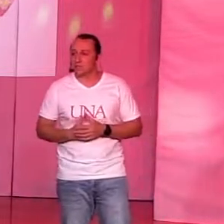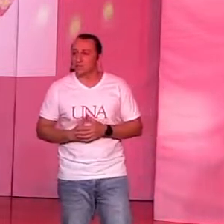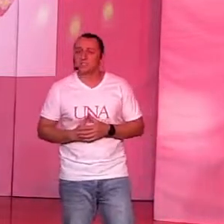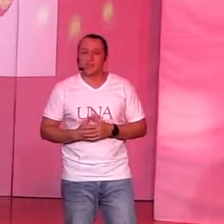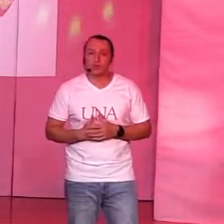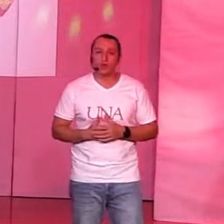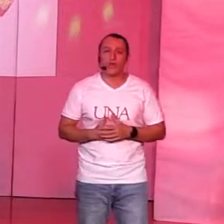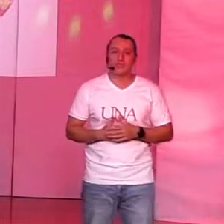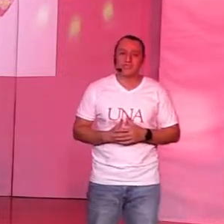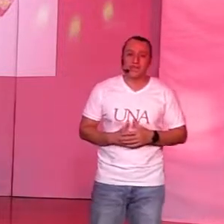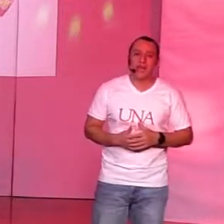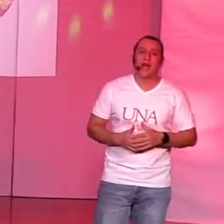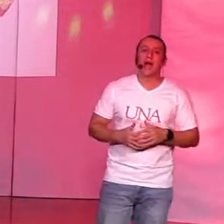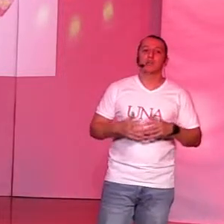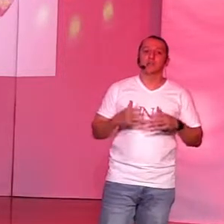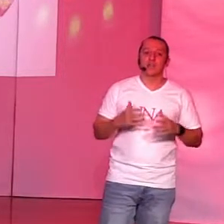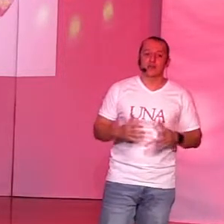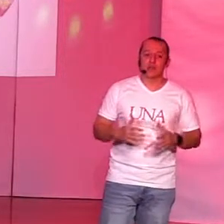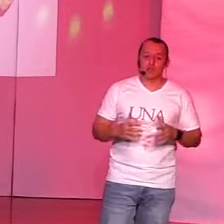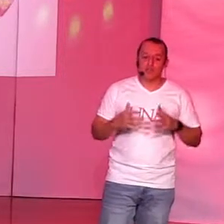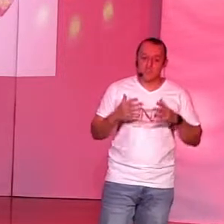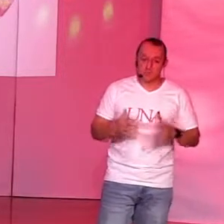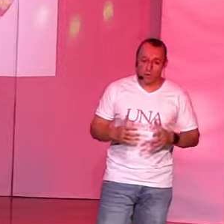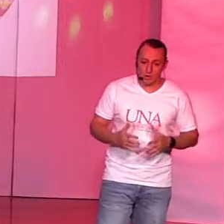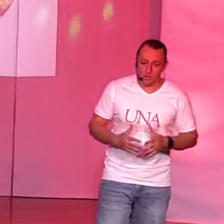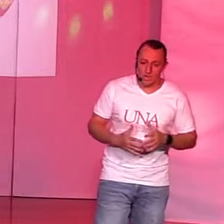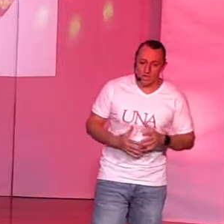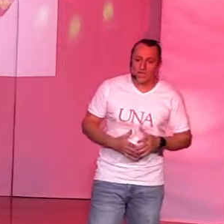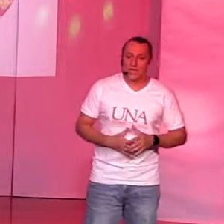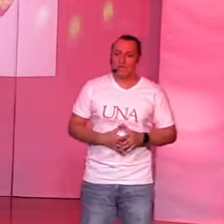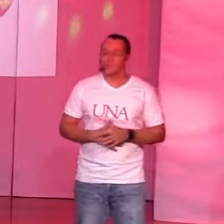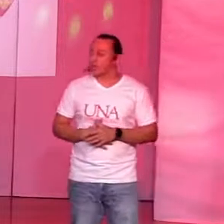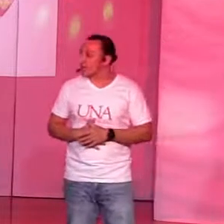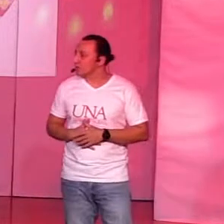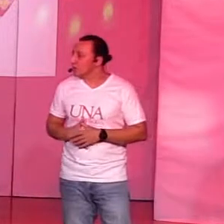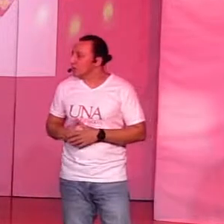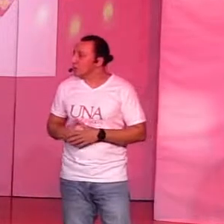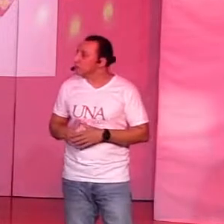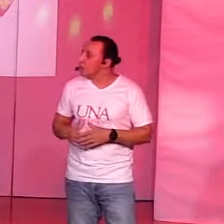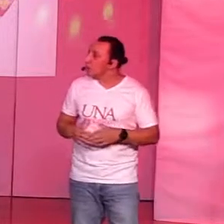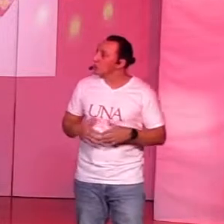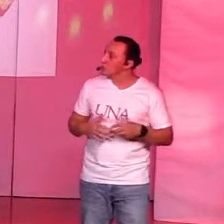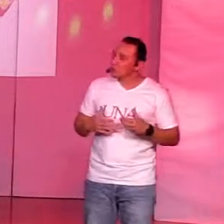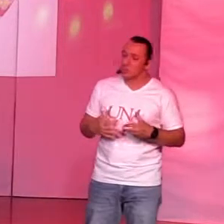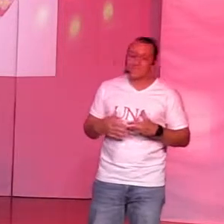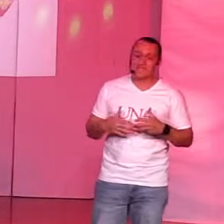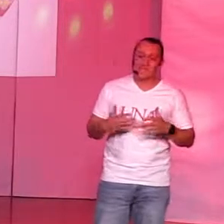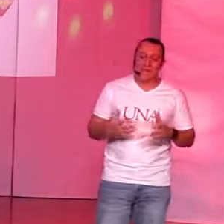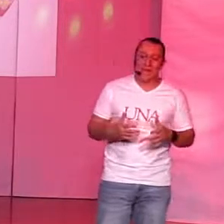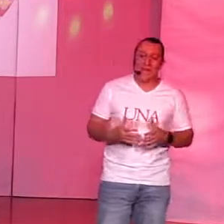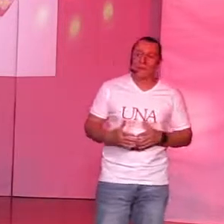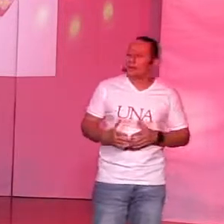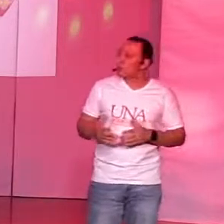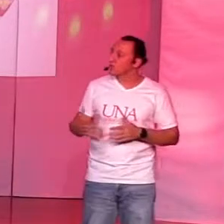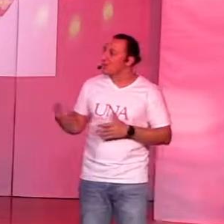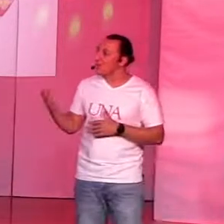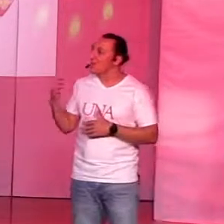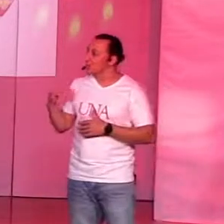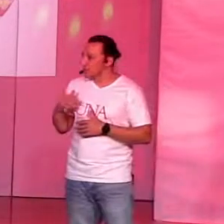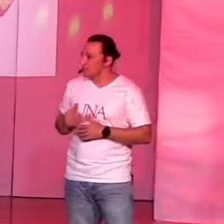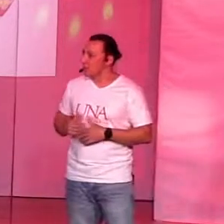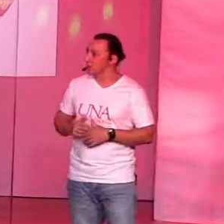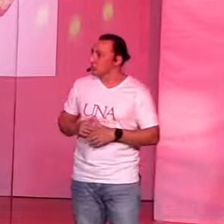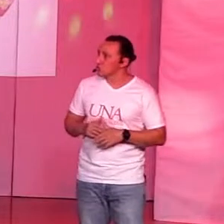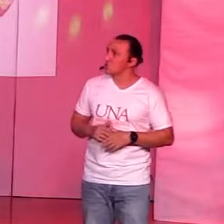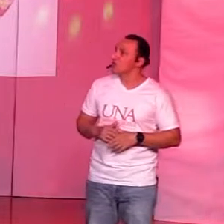Nacional tenemos cero tolerancia al hostigamiento sexual, ¿verdad? El hostigamiento sexual es toda conducta indeseada por quien